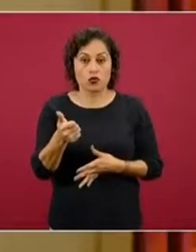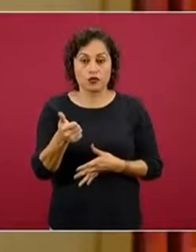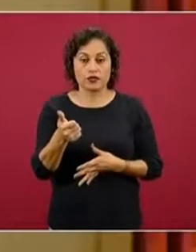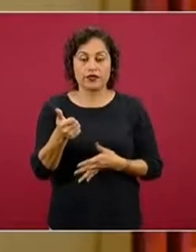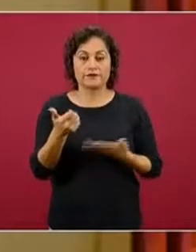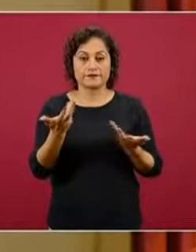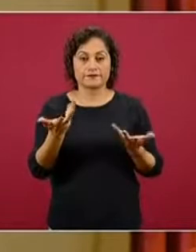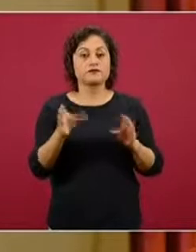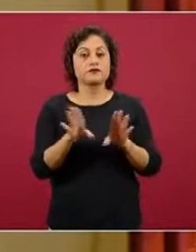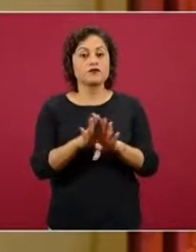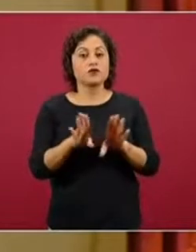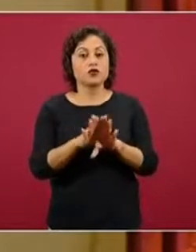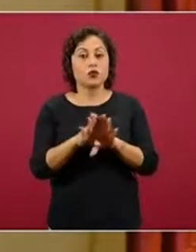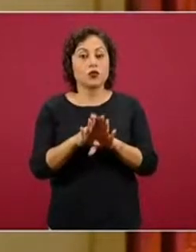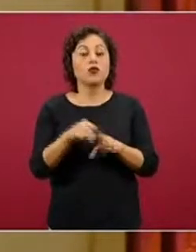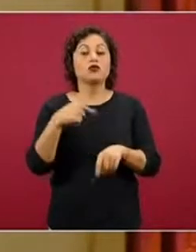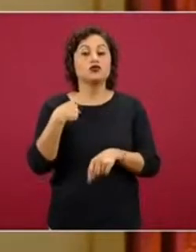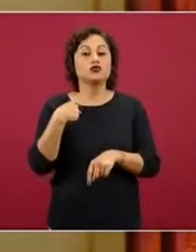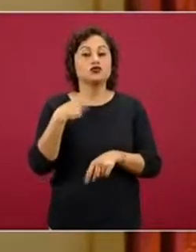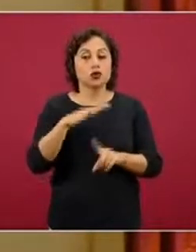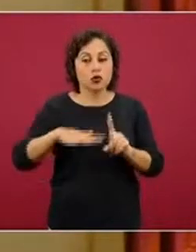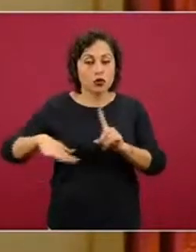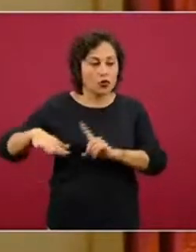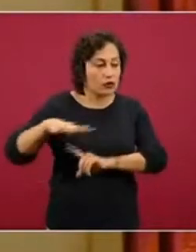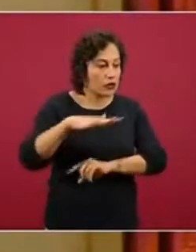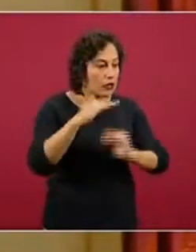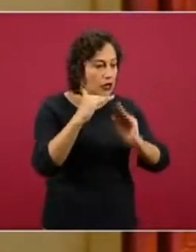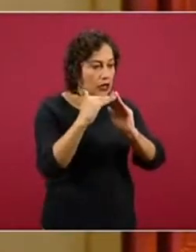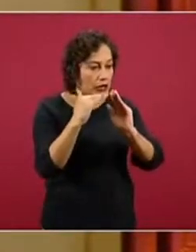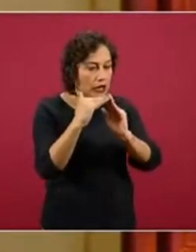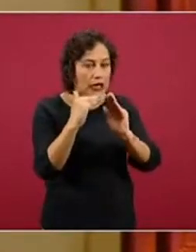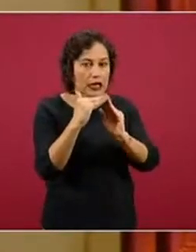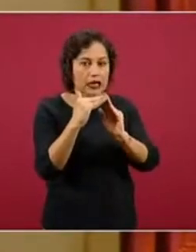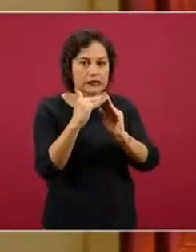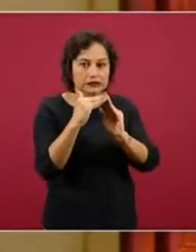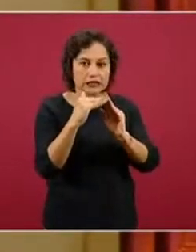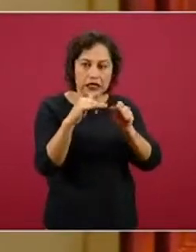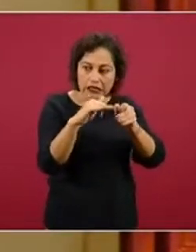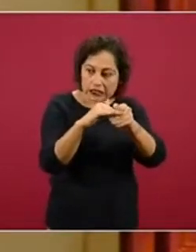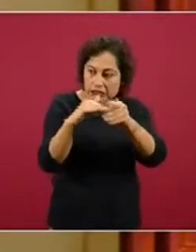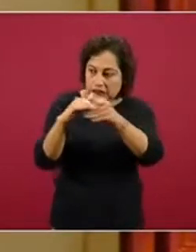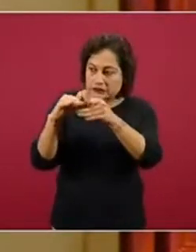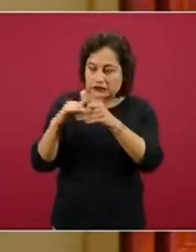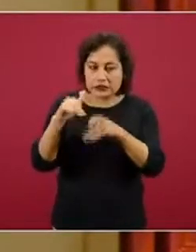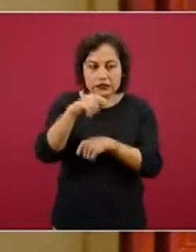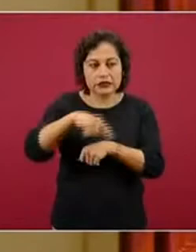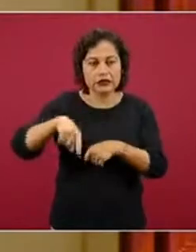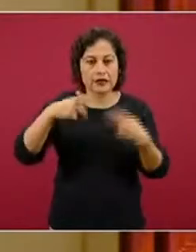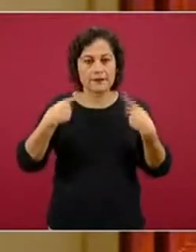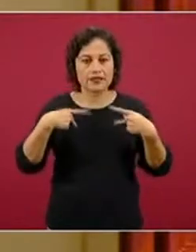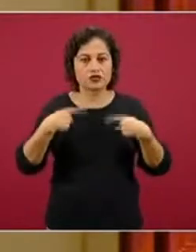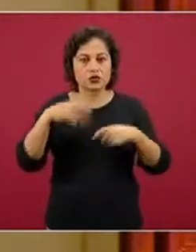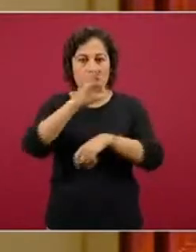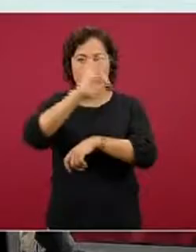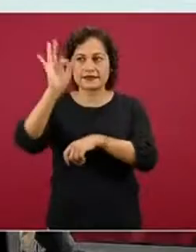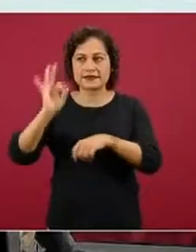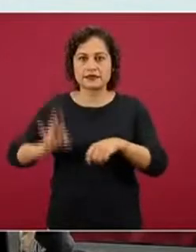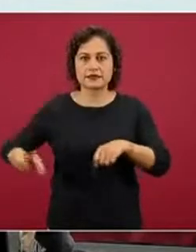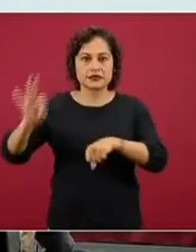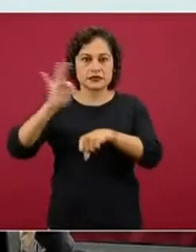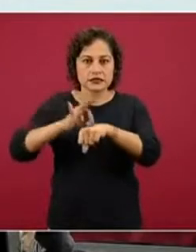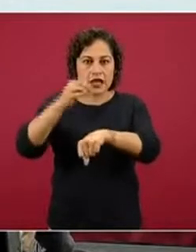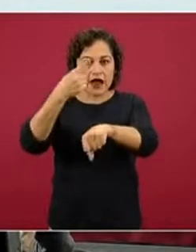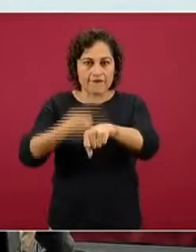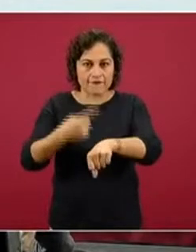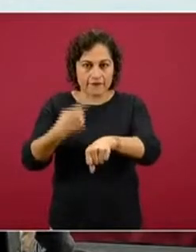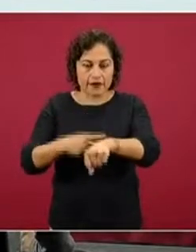epidemiológica, es decir, que yo viva en un lugar en donde hay casos de dengue. ¿Por qué? Porque recuerden,